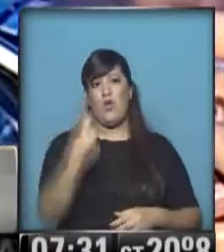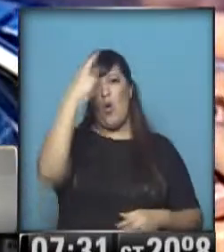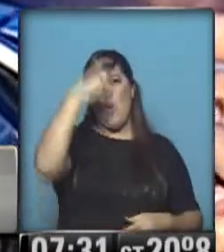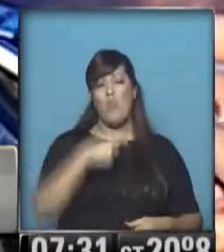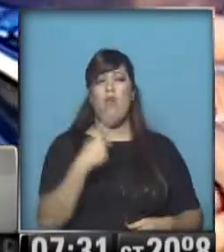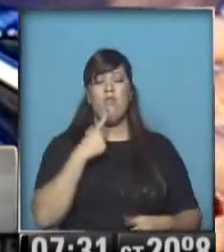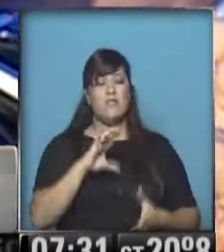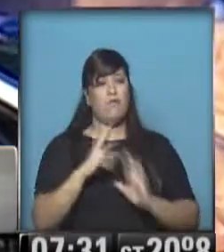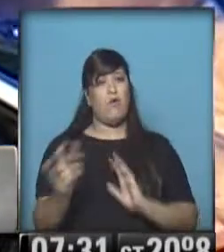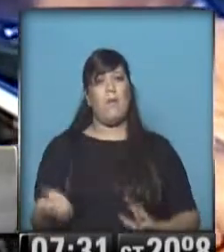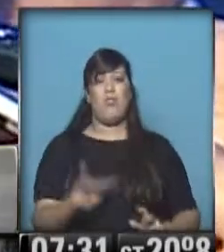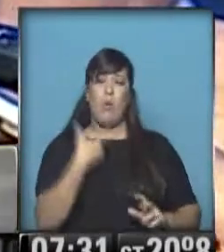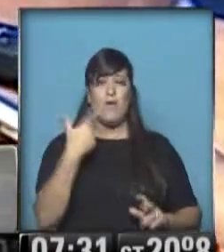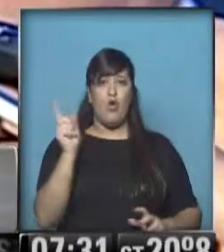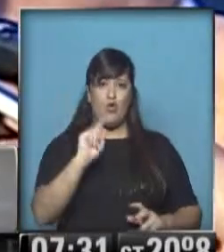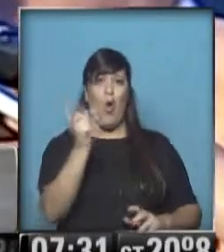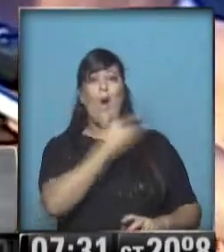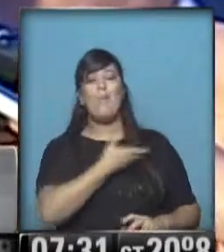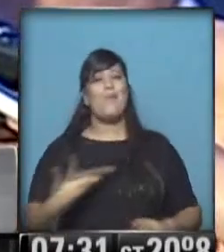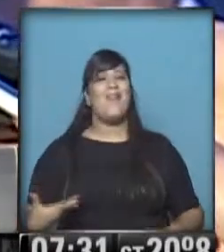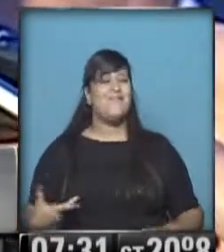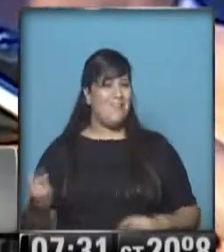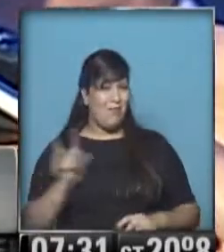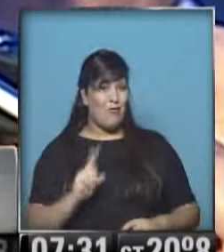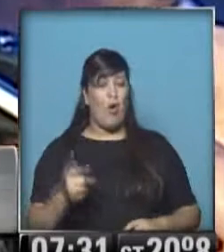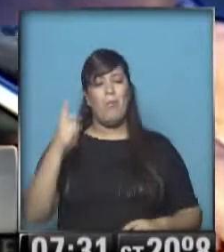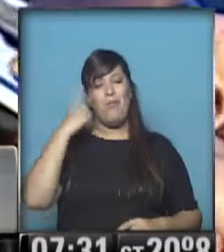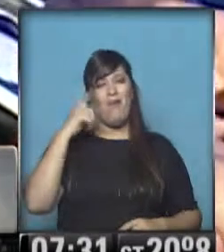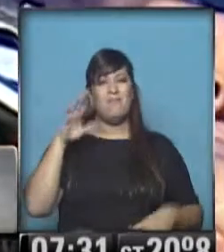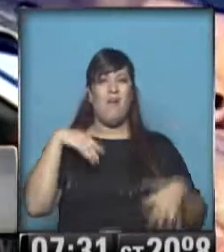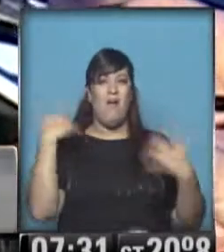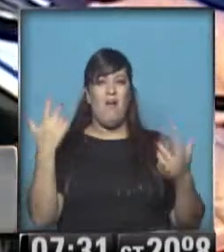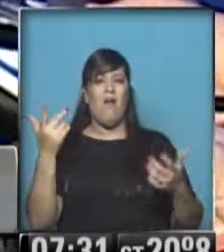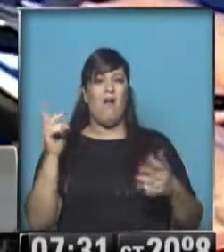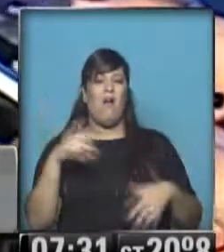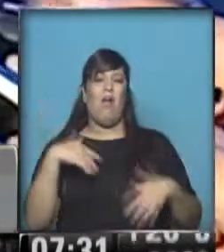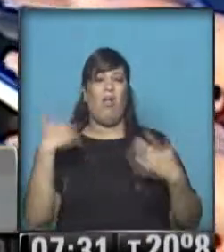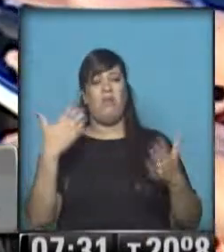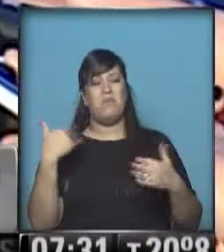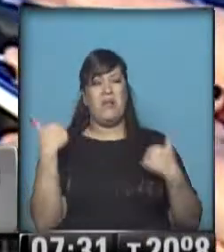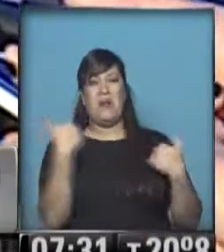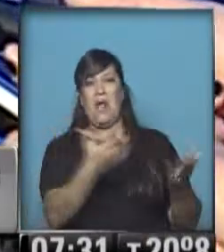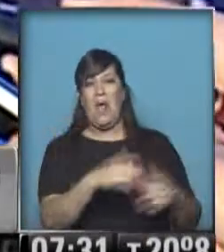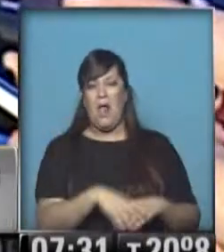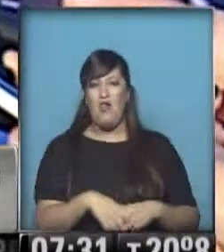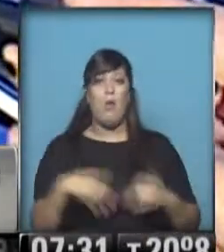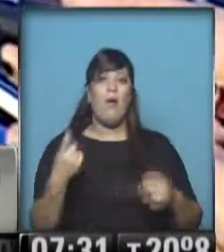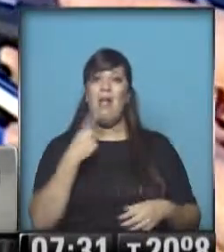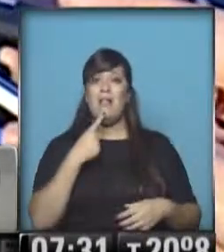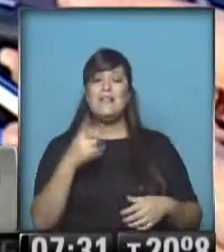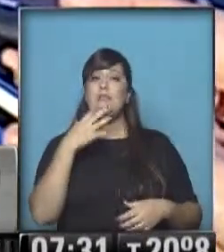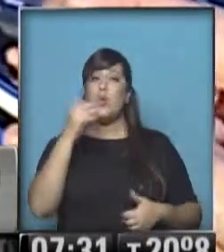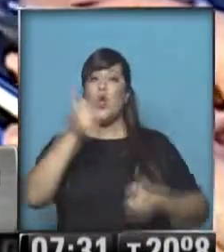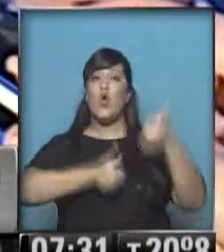el dueño, ¿no?, el presidente circunstancial de un partido, lo entrega atado de pies y manos a los conservadores sin ningún tipo de beneficio, porque dice que van a competir